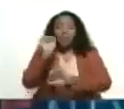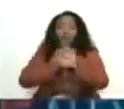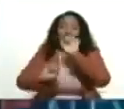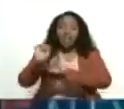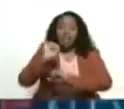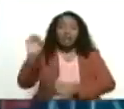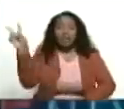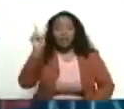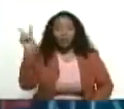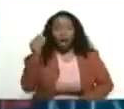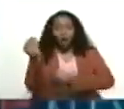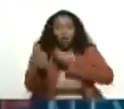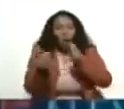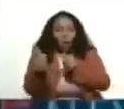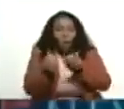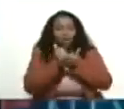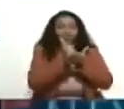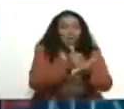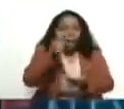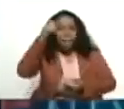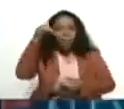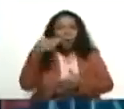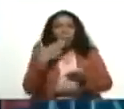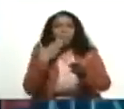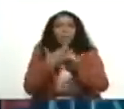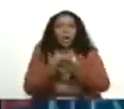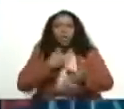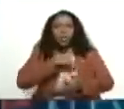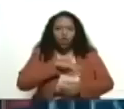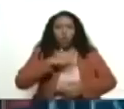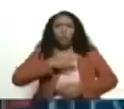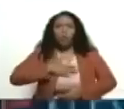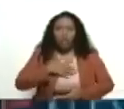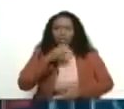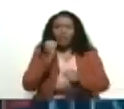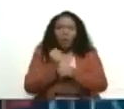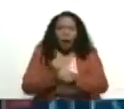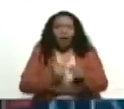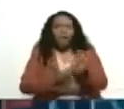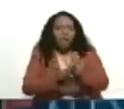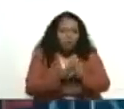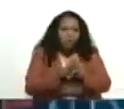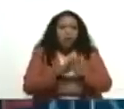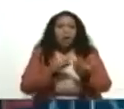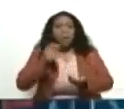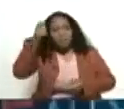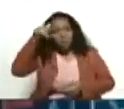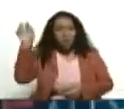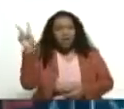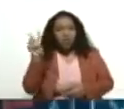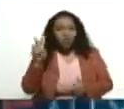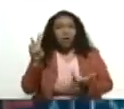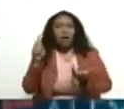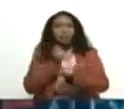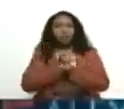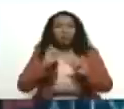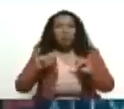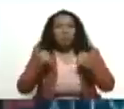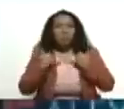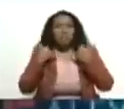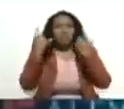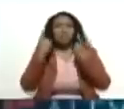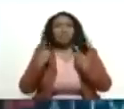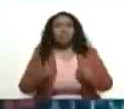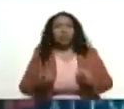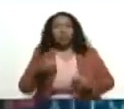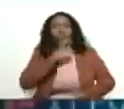pueblo, que nos permitiera defender el derecho que tiene el pueblo de Venezuela a la independencia, a la autodeterminación, a